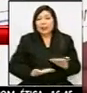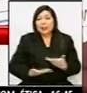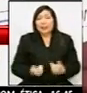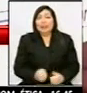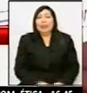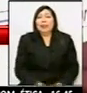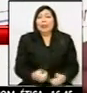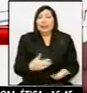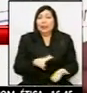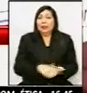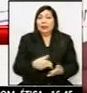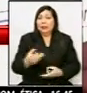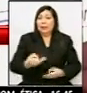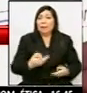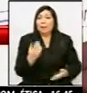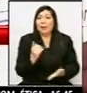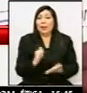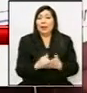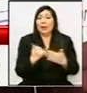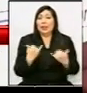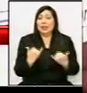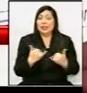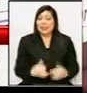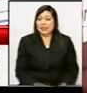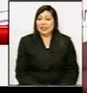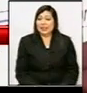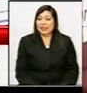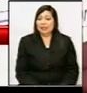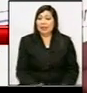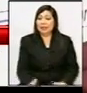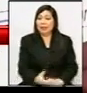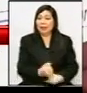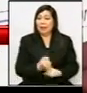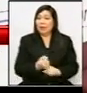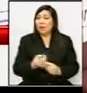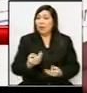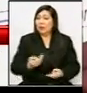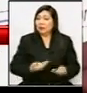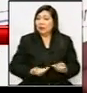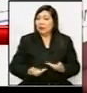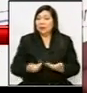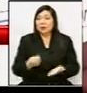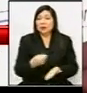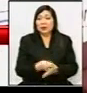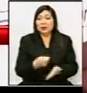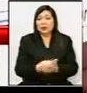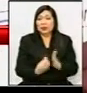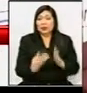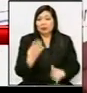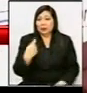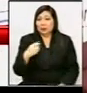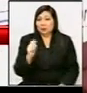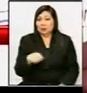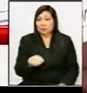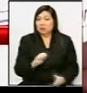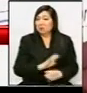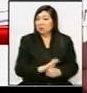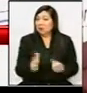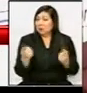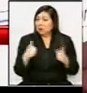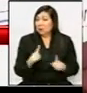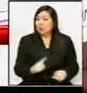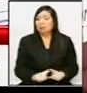ya aprobado presupuesto para para este rescate financiero, que iban a pagarlo al 14%, estaban totalmente de